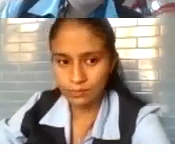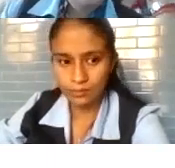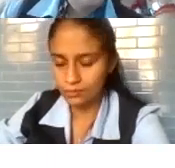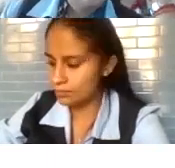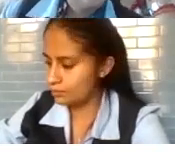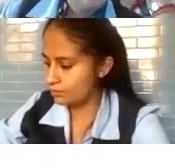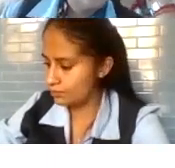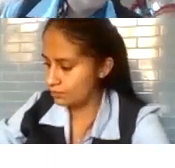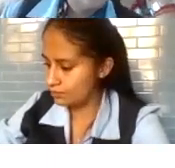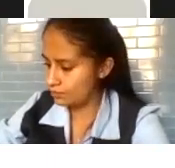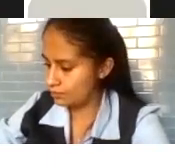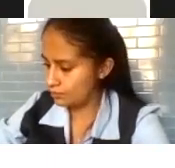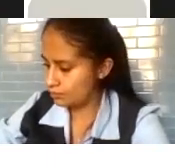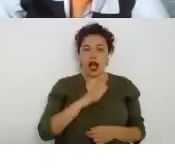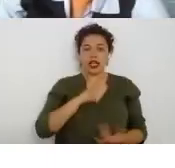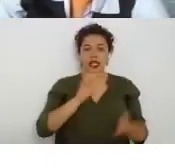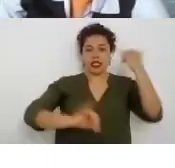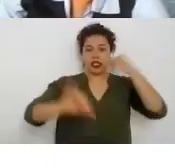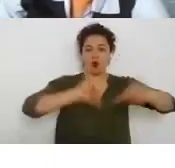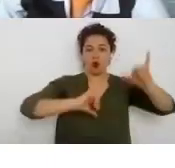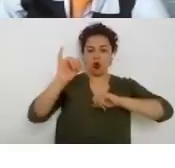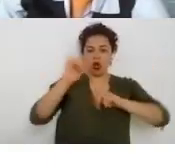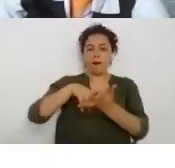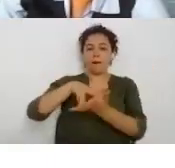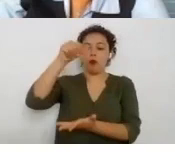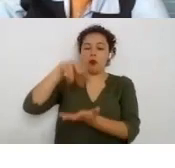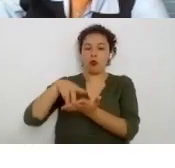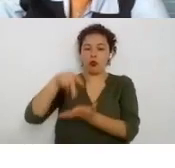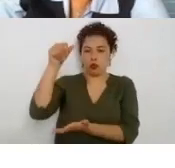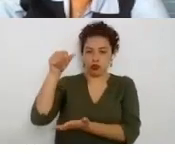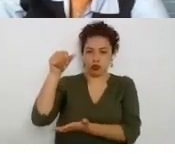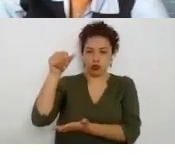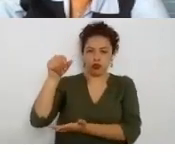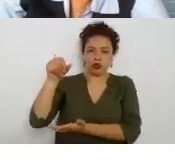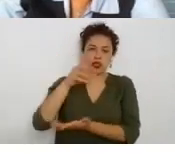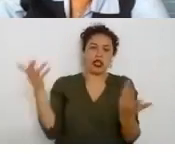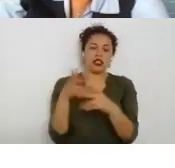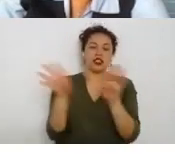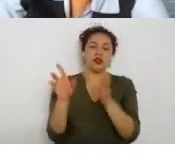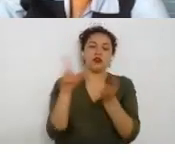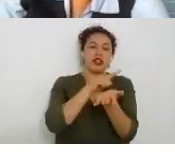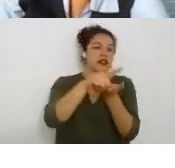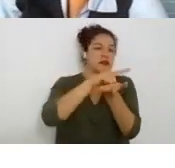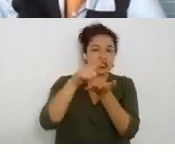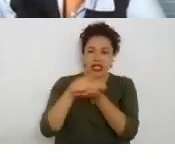cuando se trata de algún químico en polvo, lo que se procede a hacer es simplemente una limpieza, que puede ser apoyado de